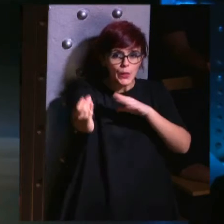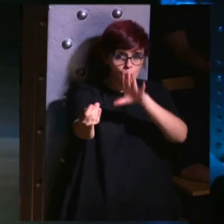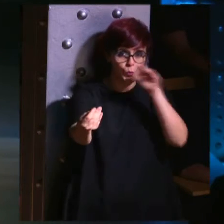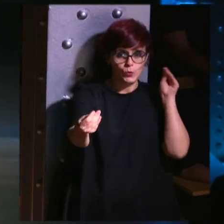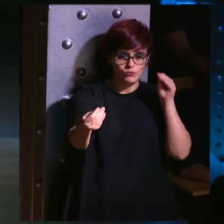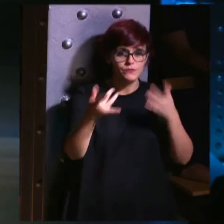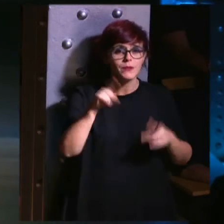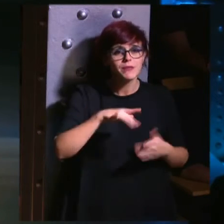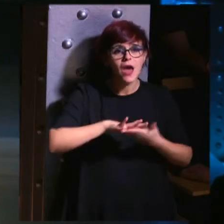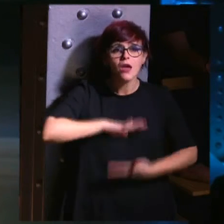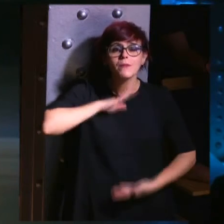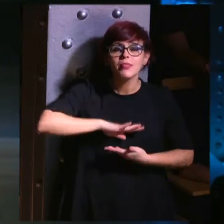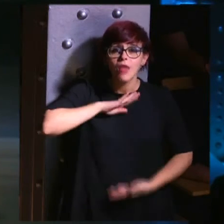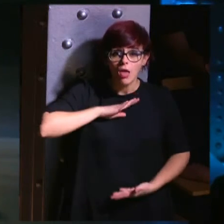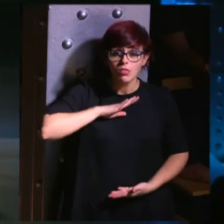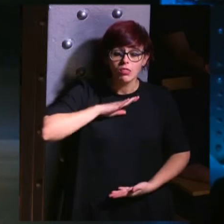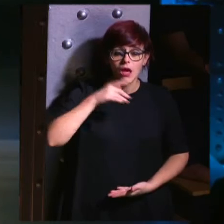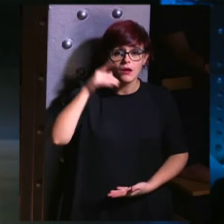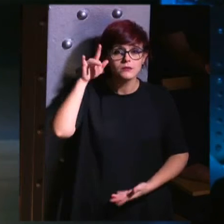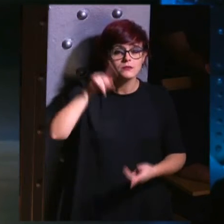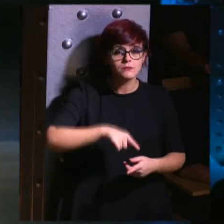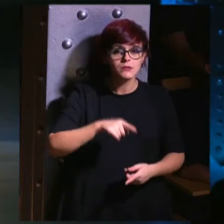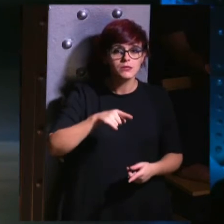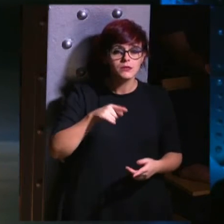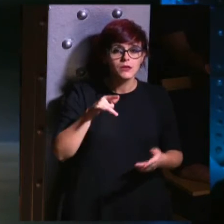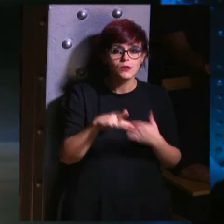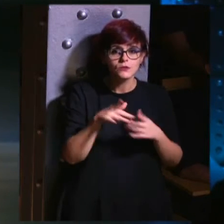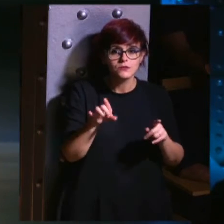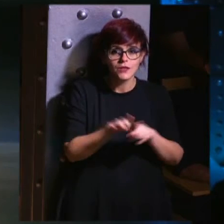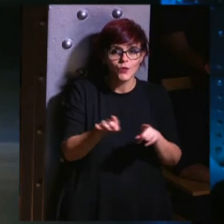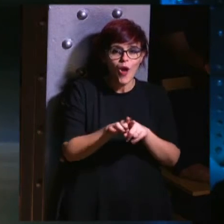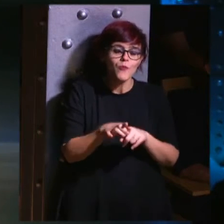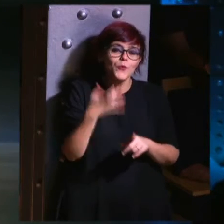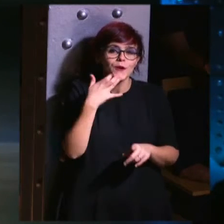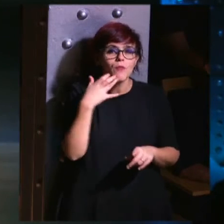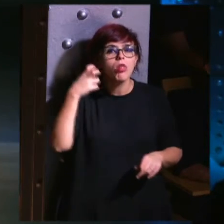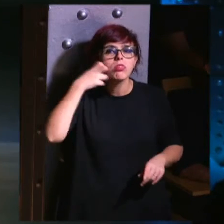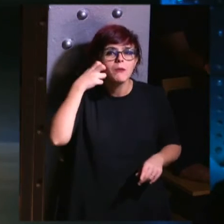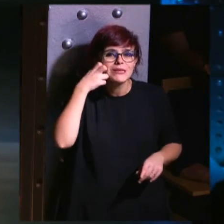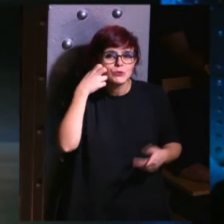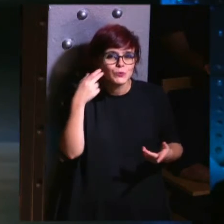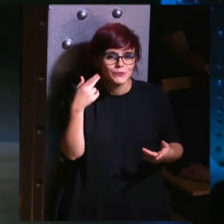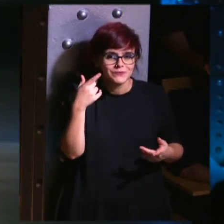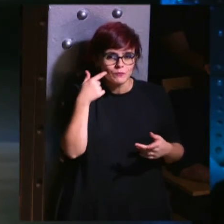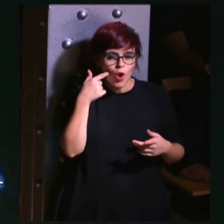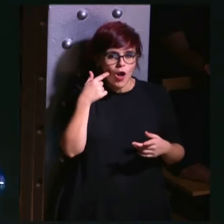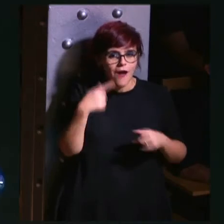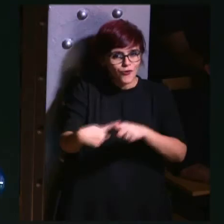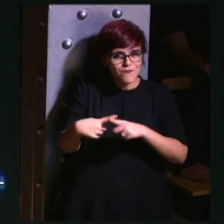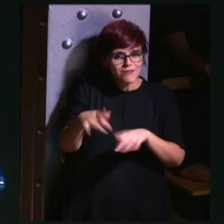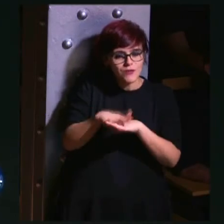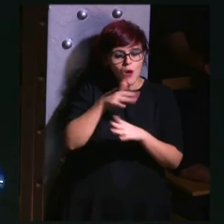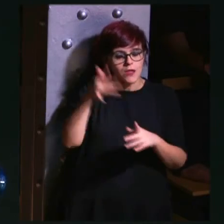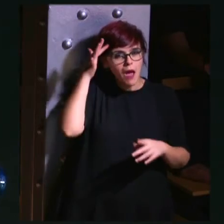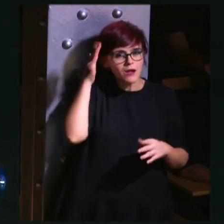y es la capacidad de ponernos en los zapatos de alguien más. Cuando podemos vivir en primera persona otro mundo,